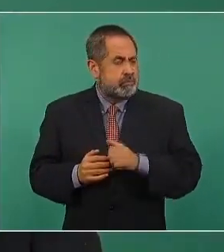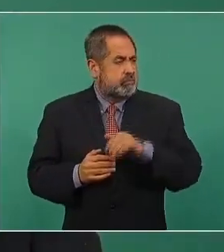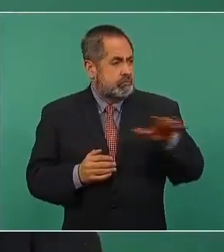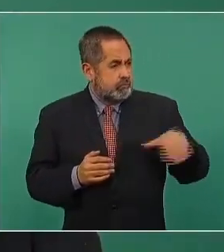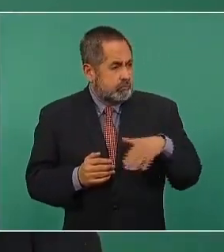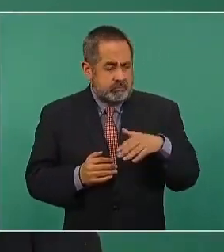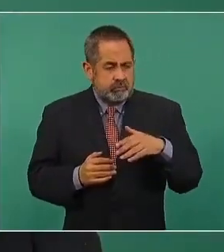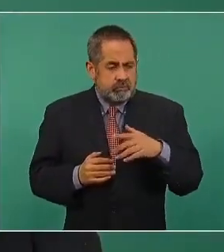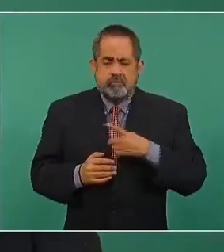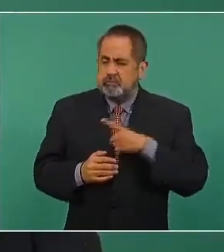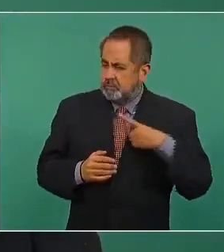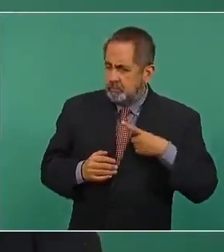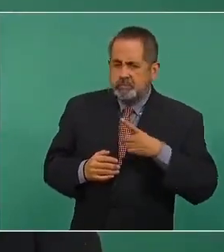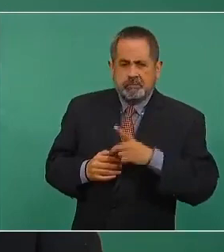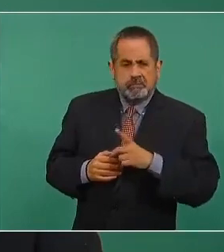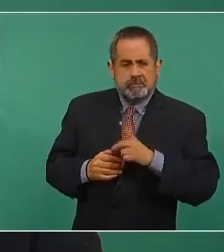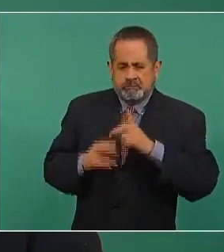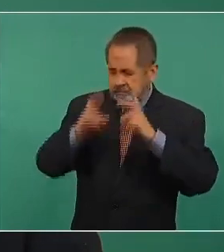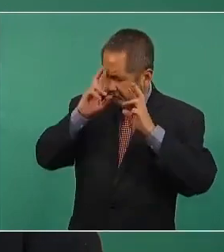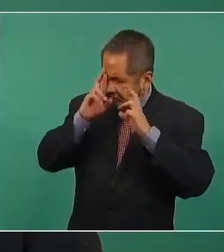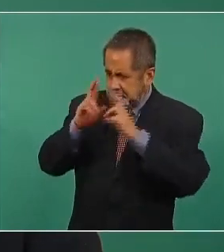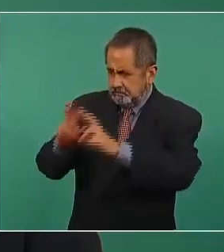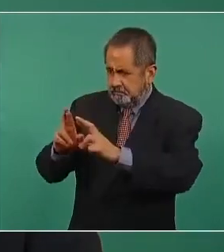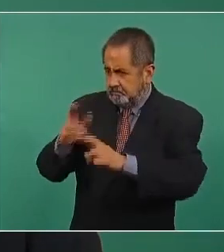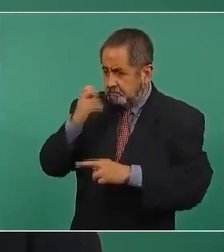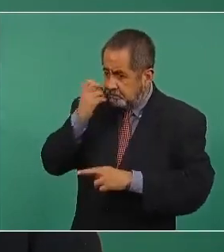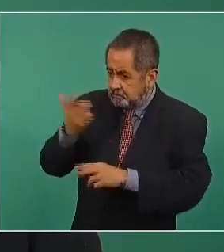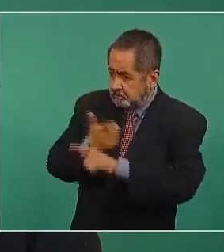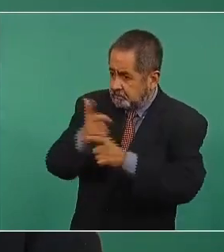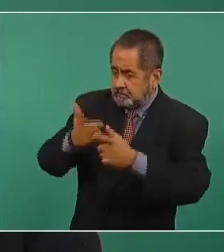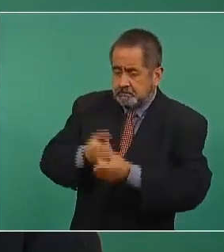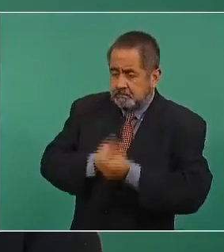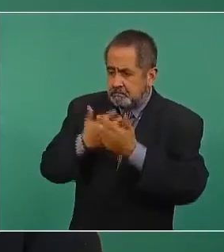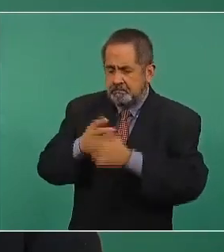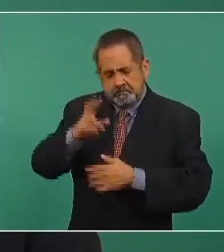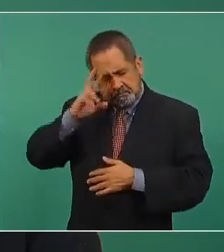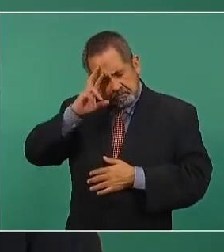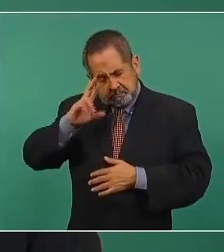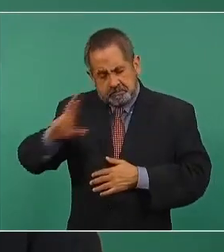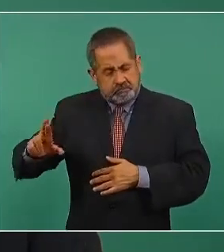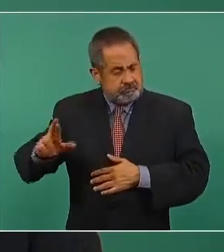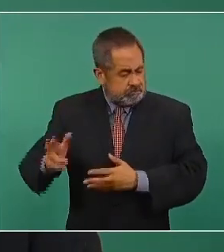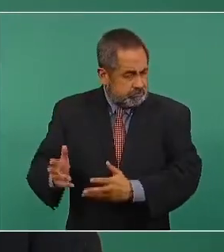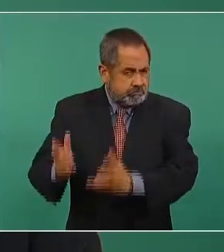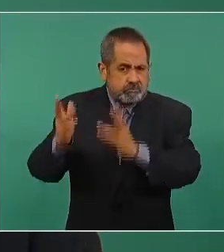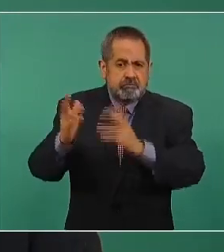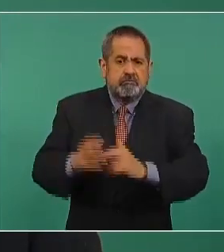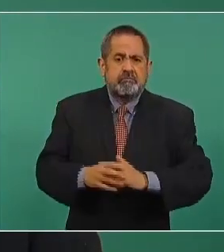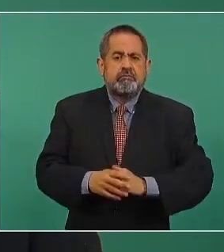merece toda nuestra admiración y todo nuestro respeto.